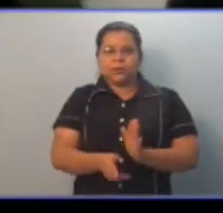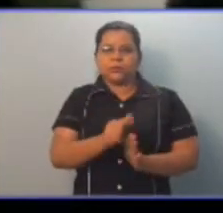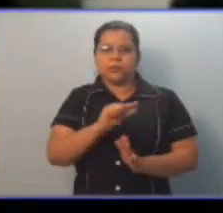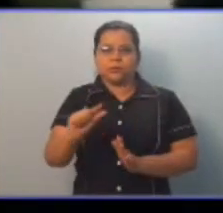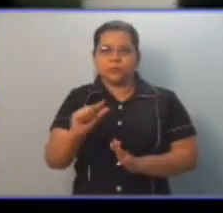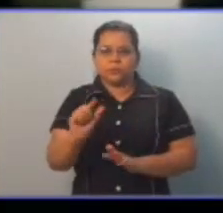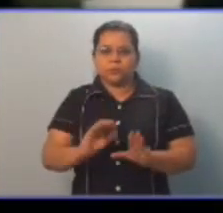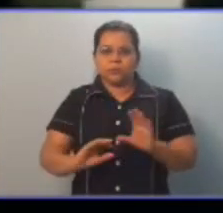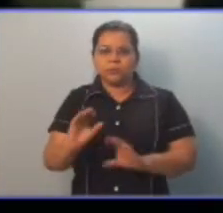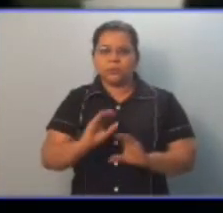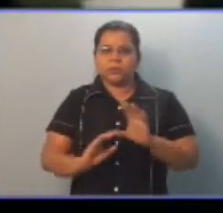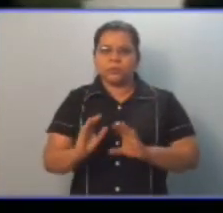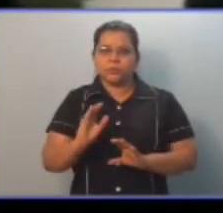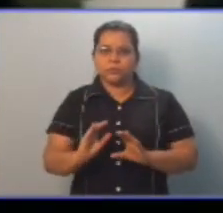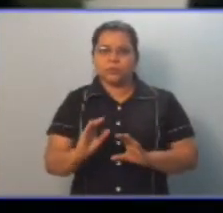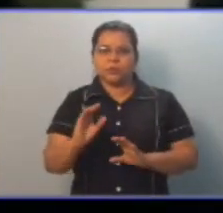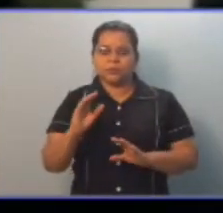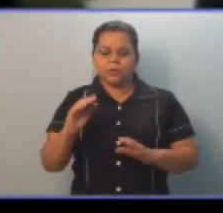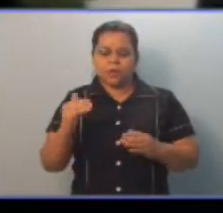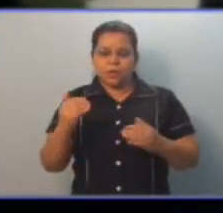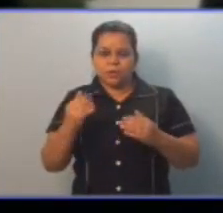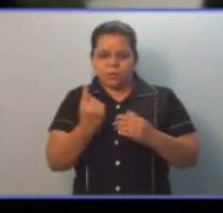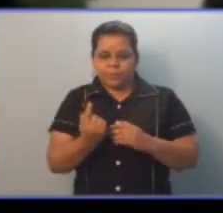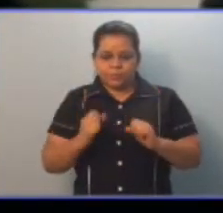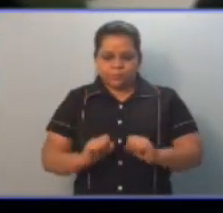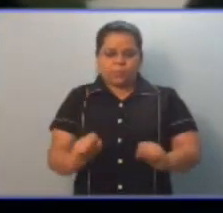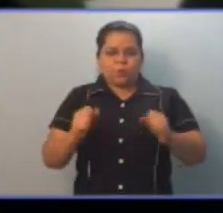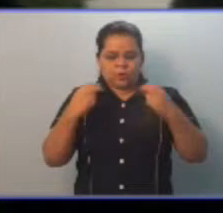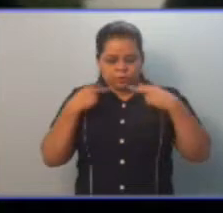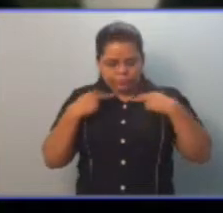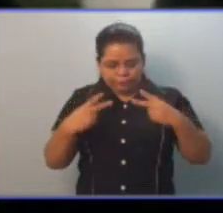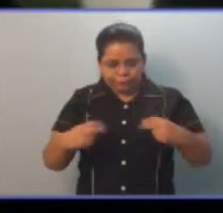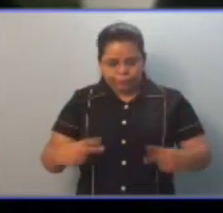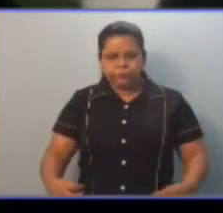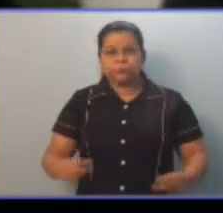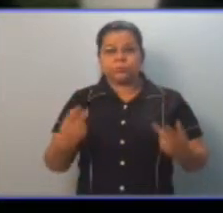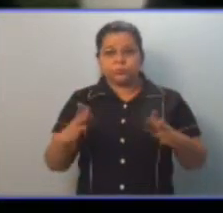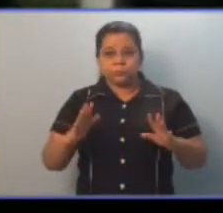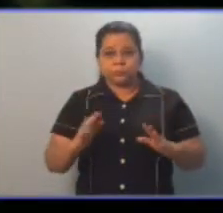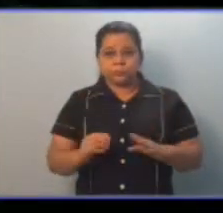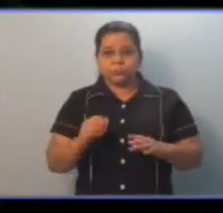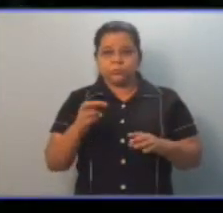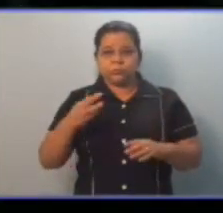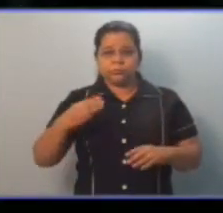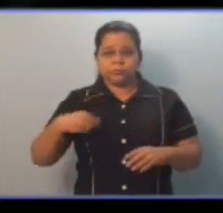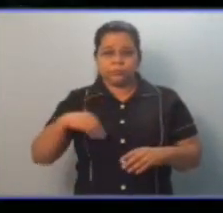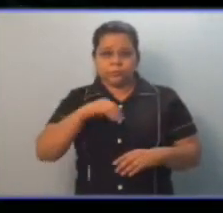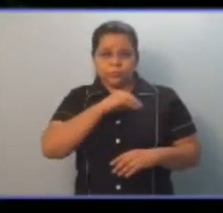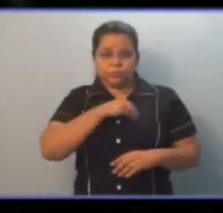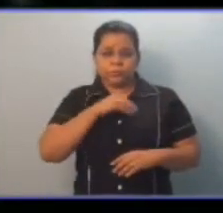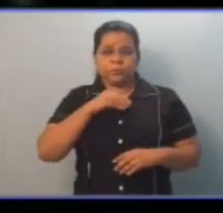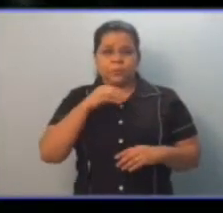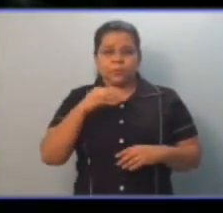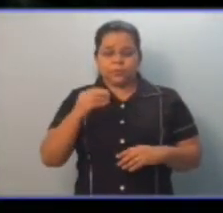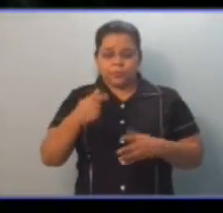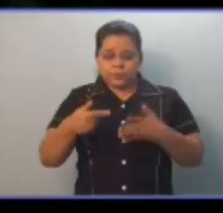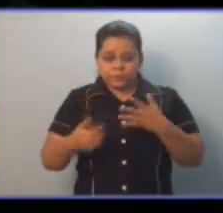Ciencias Forenses autónomo, sustrayendo medicina legal de la Corte Suprema de